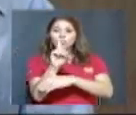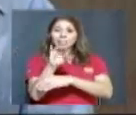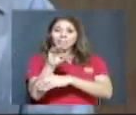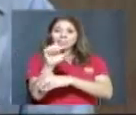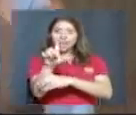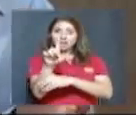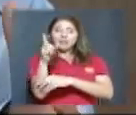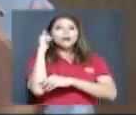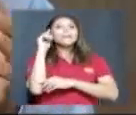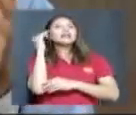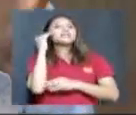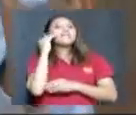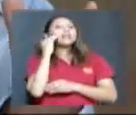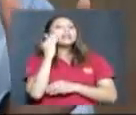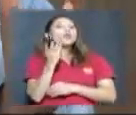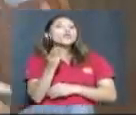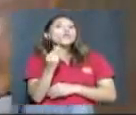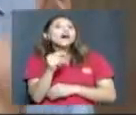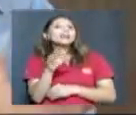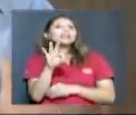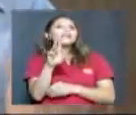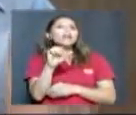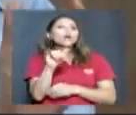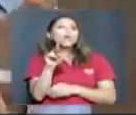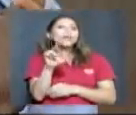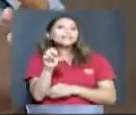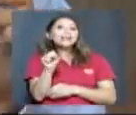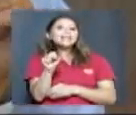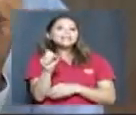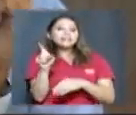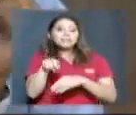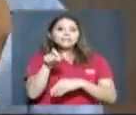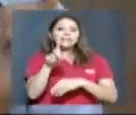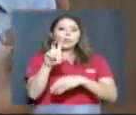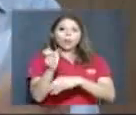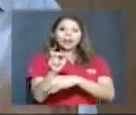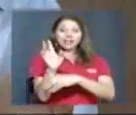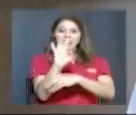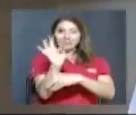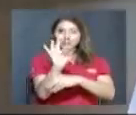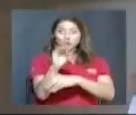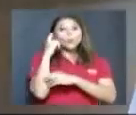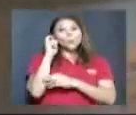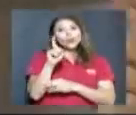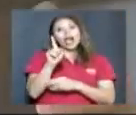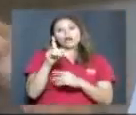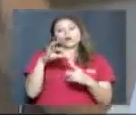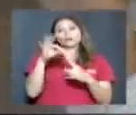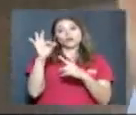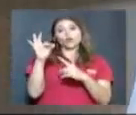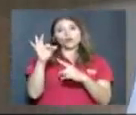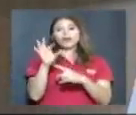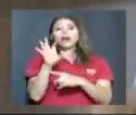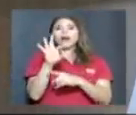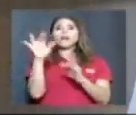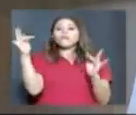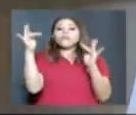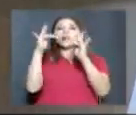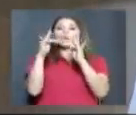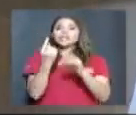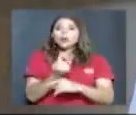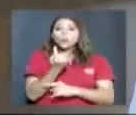canal de televisión va a necesitar, porque hay una posibilidad que es la utilización de la única, de frecuencia única. Entonces, podríamos llegar a que